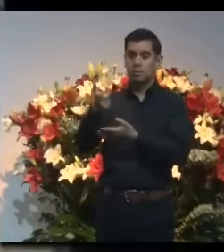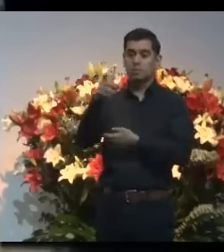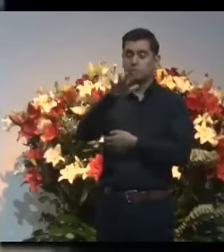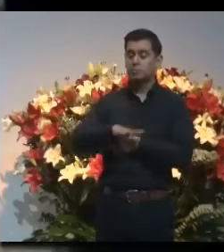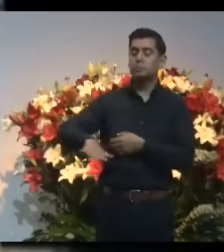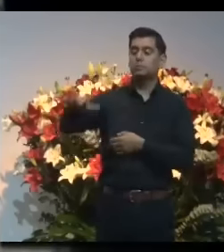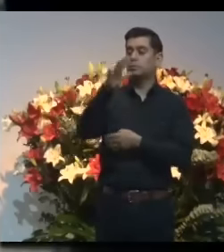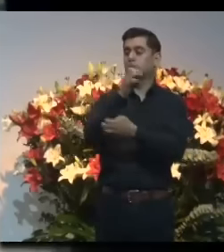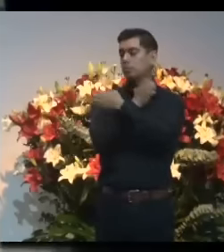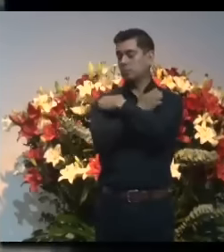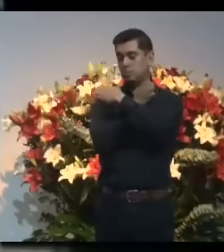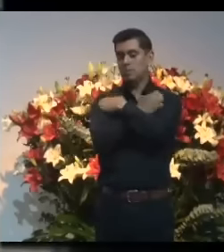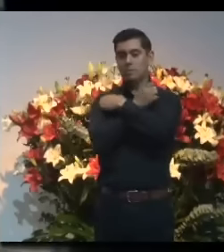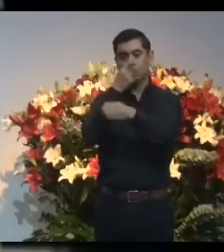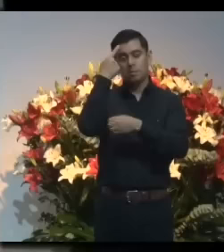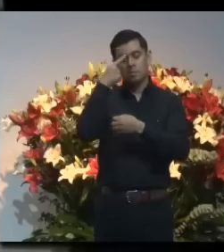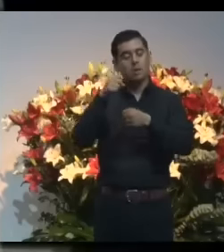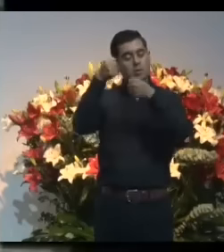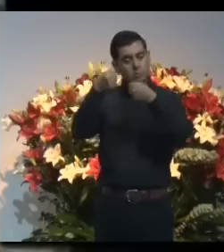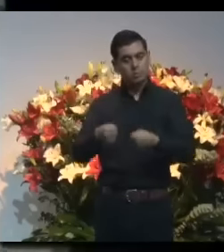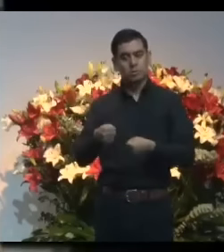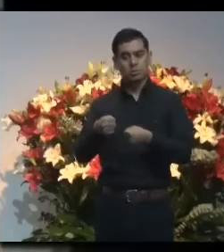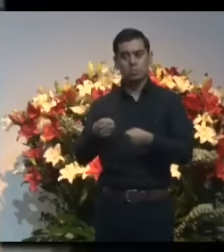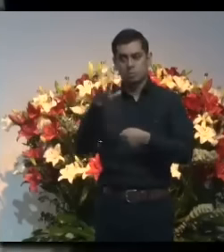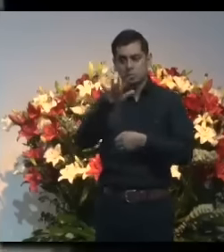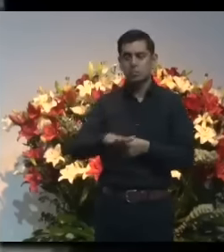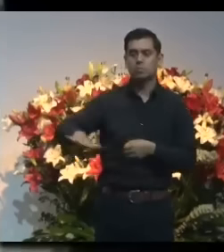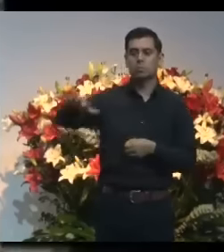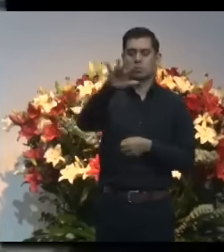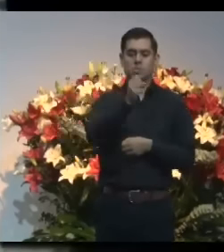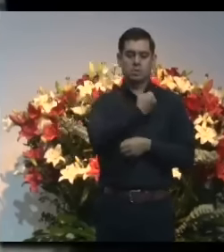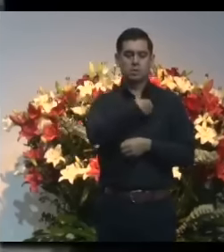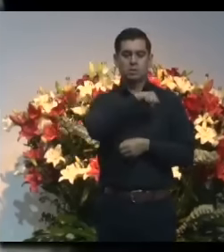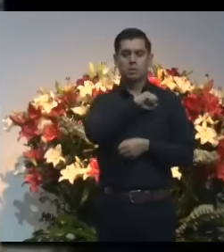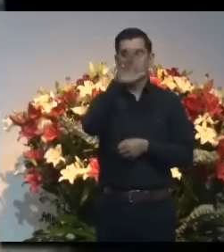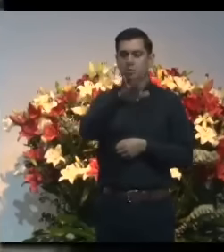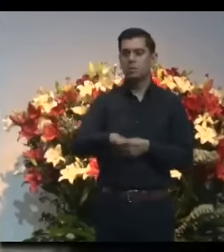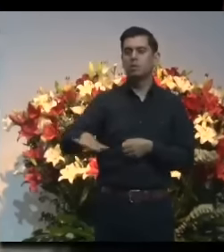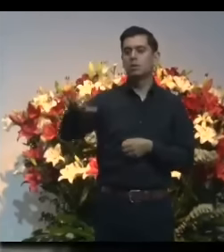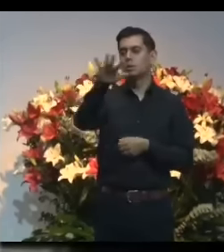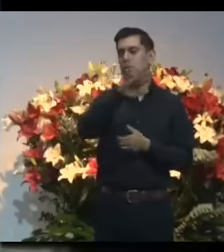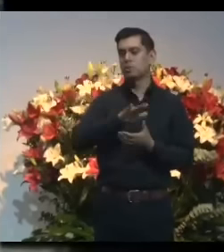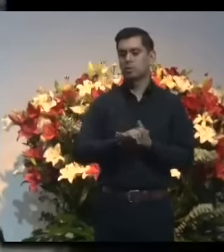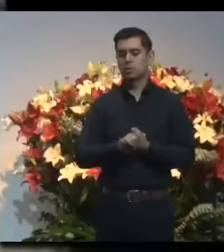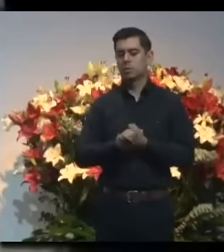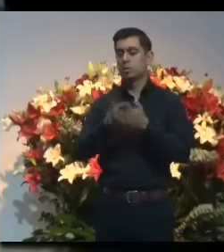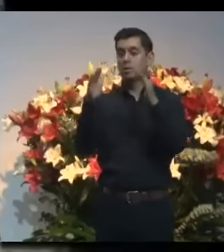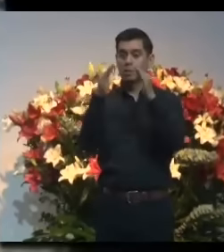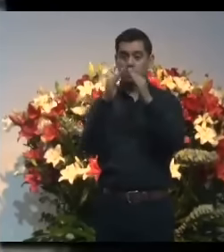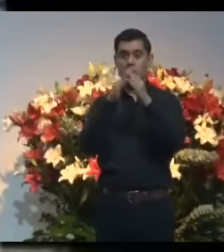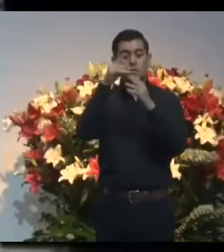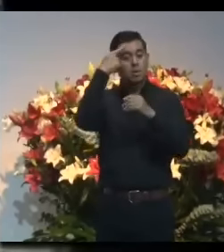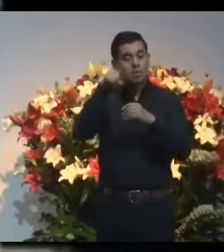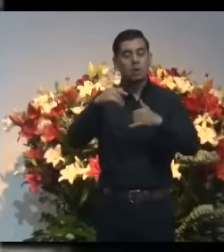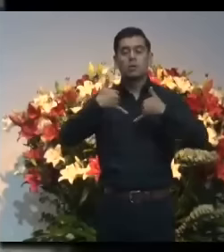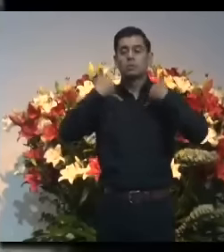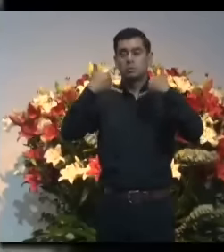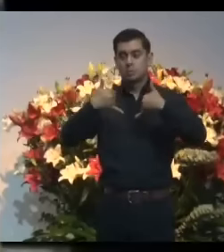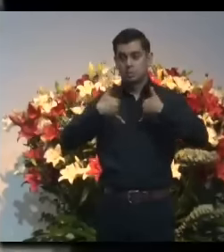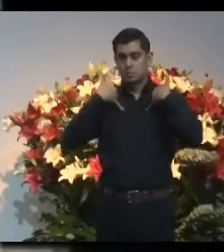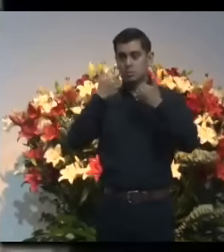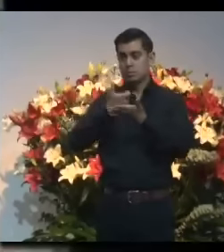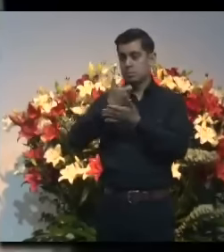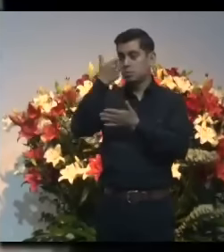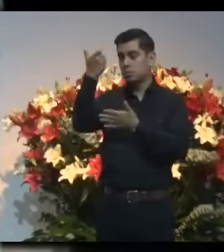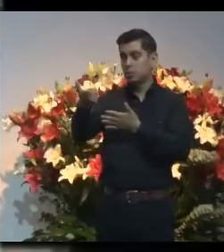pública, a la seguridad pública y a la salud pública, que se dedique a la vivienda para los jóvenes, que se dedique a la